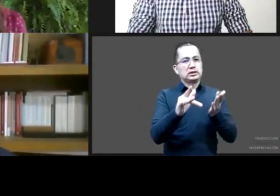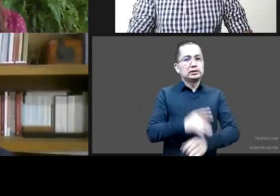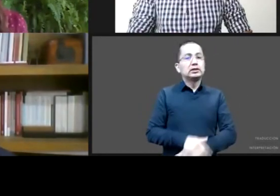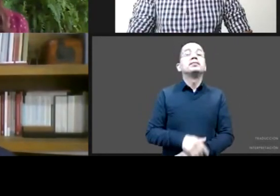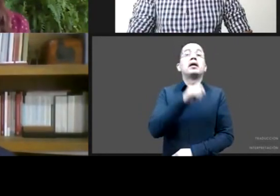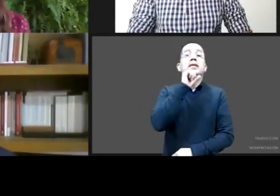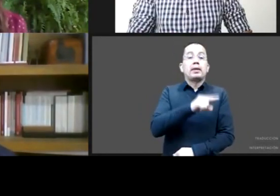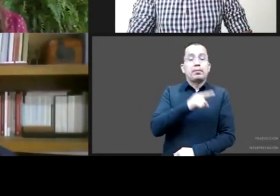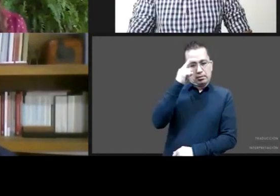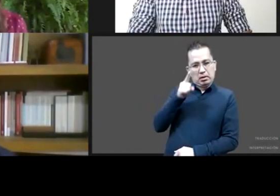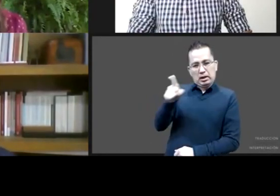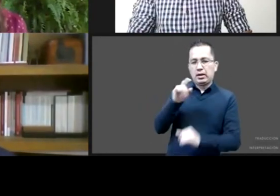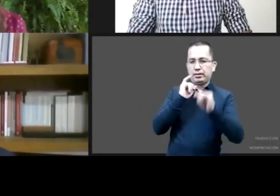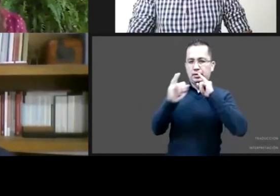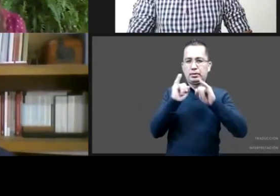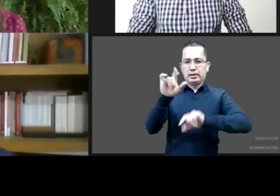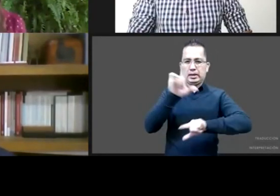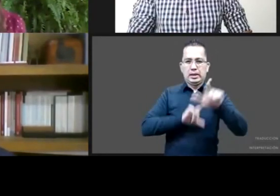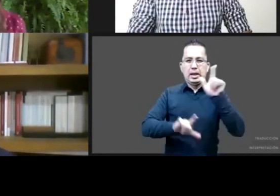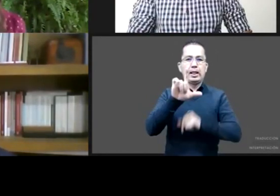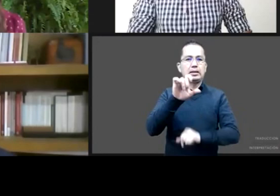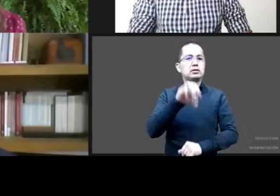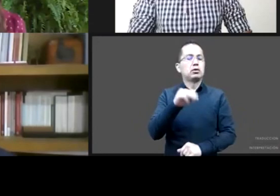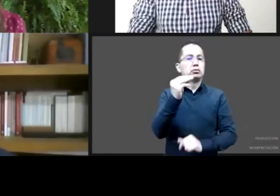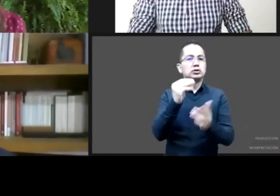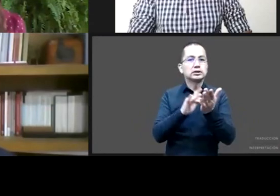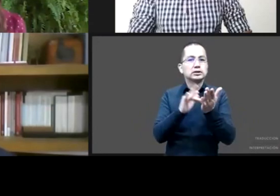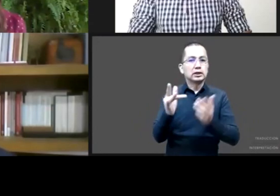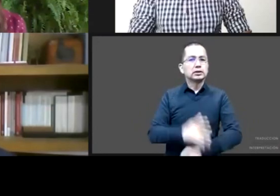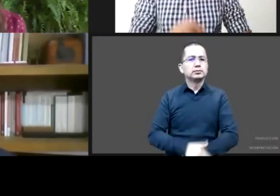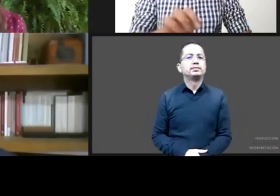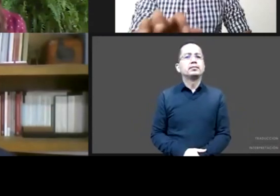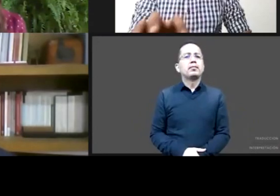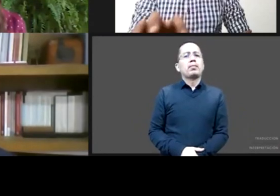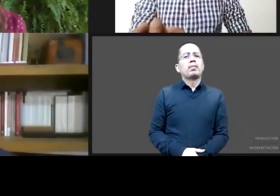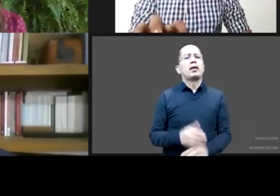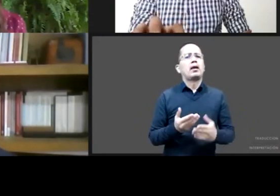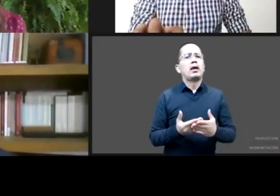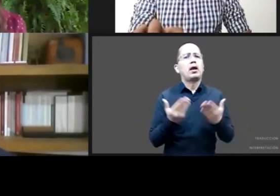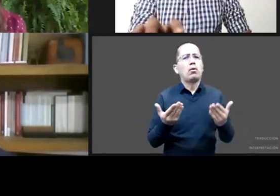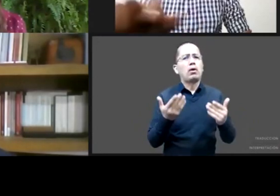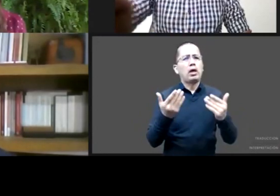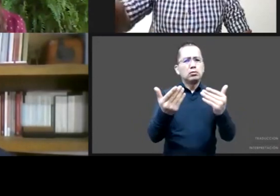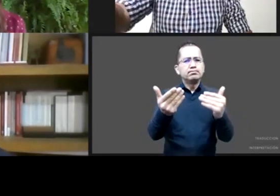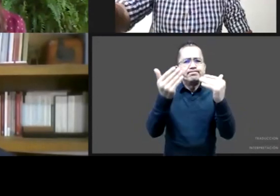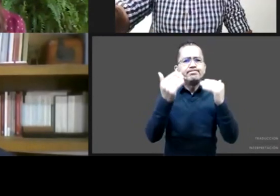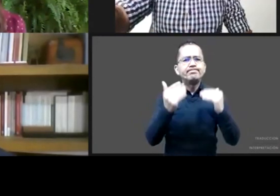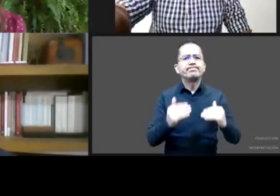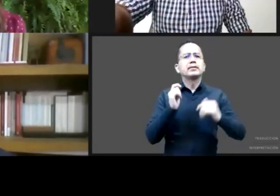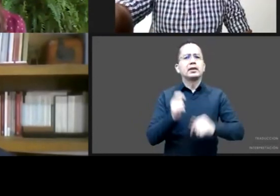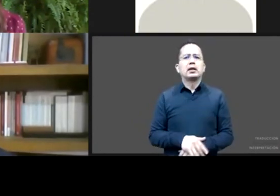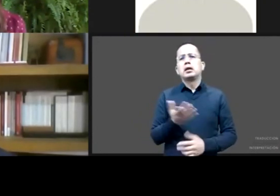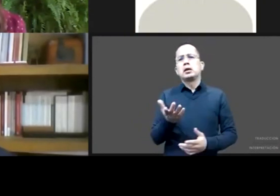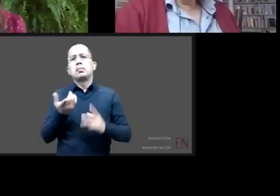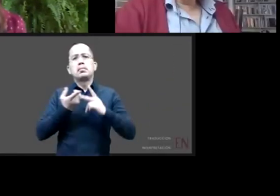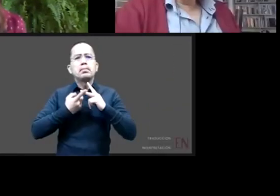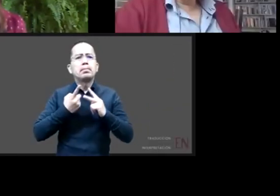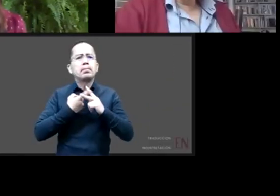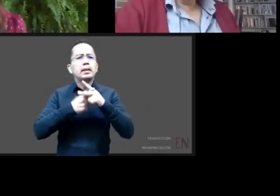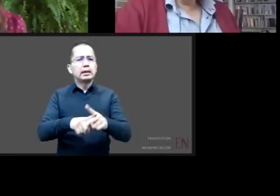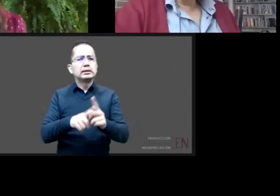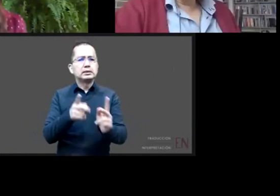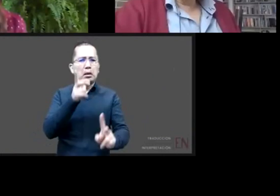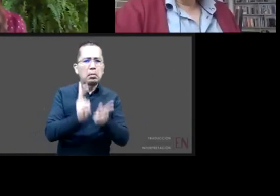mexicana. Muy bien, pues vamos a dar paso entonces a nuestro a nuestro diálogo, a nuestro conversatorio en torno